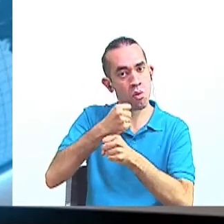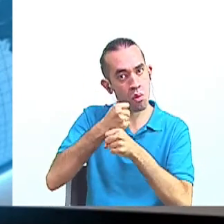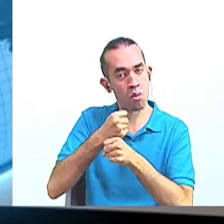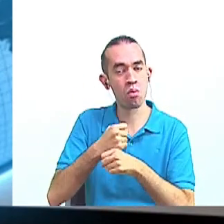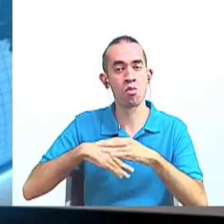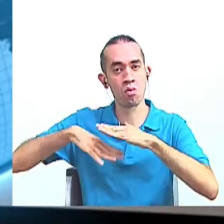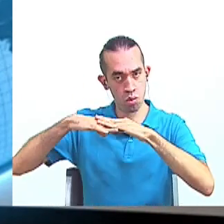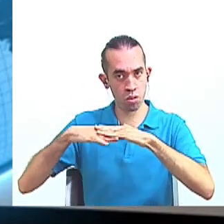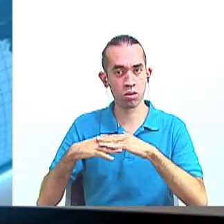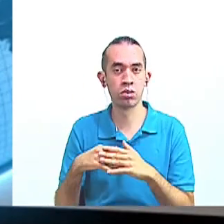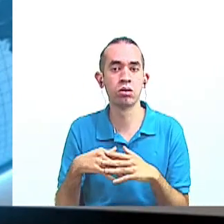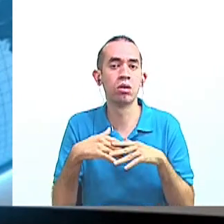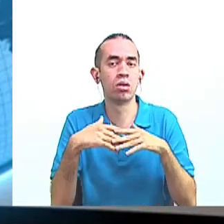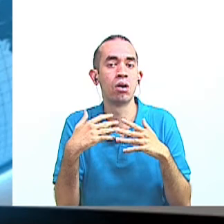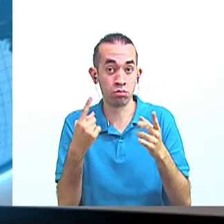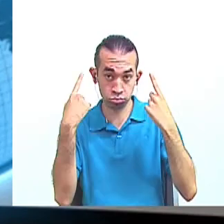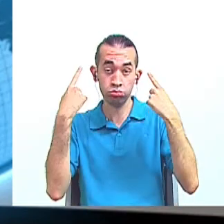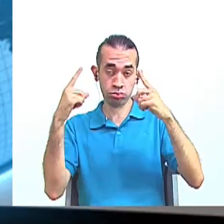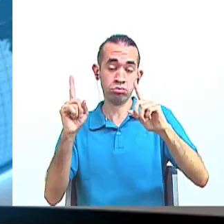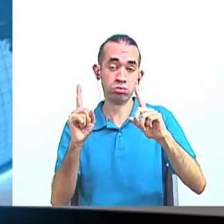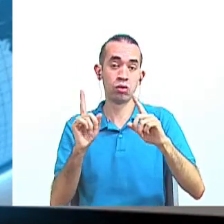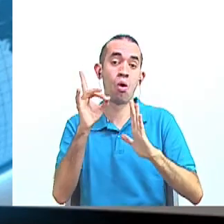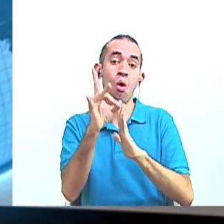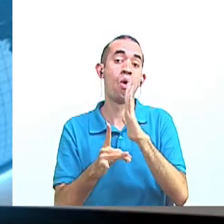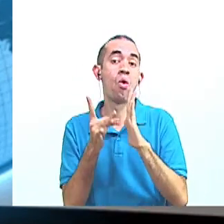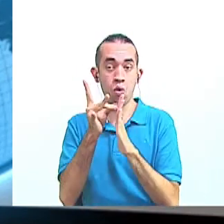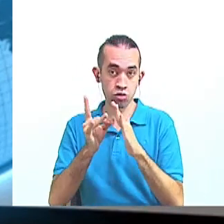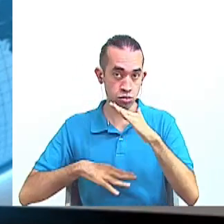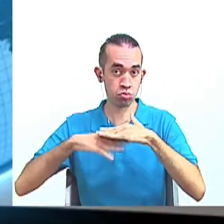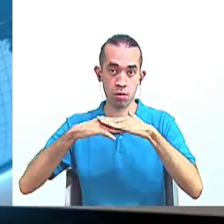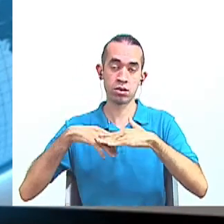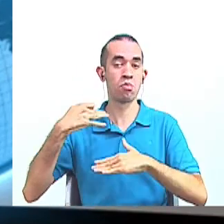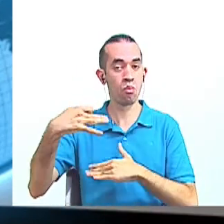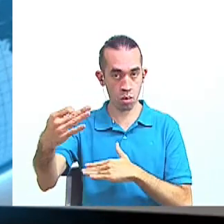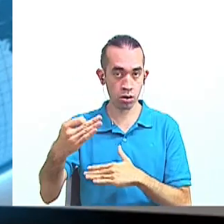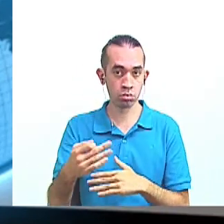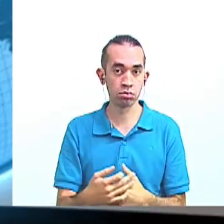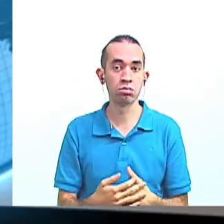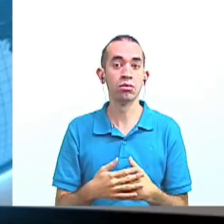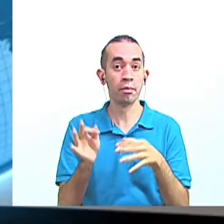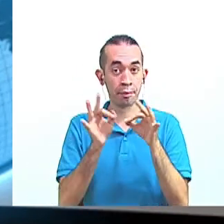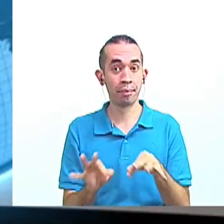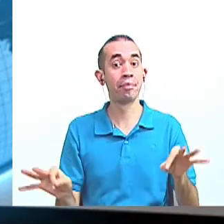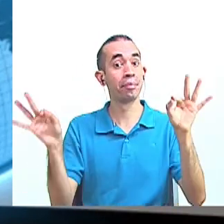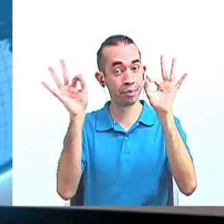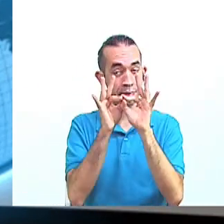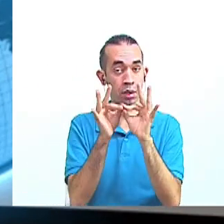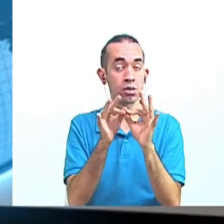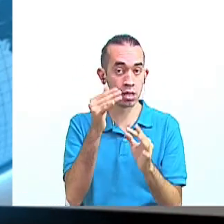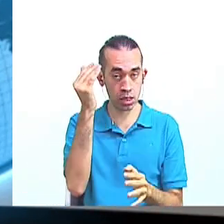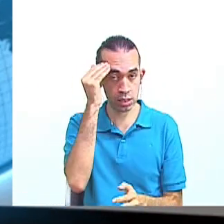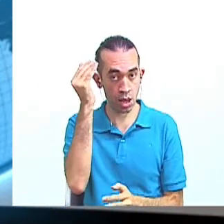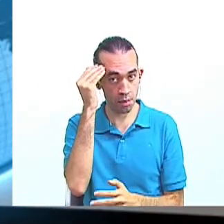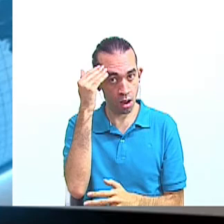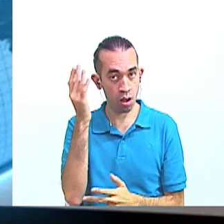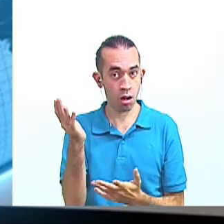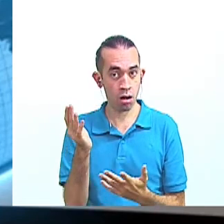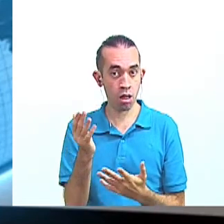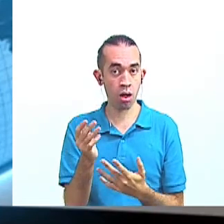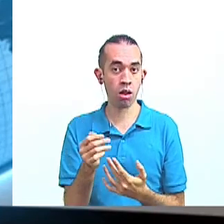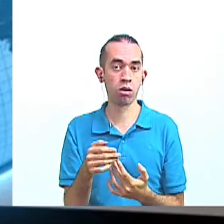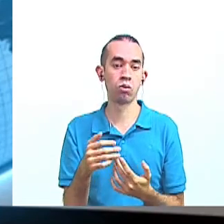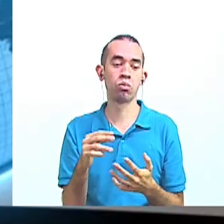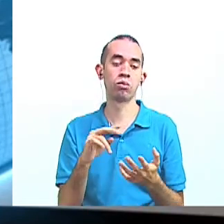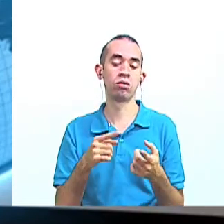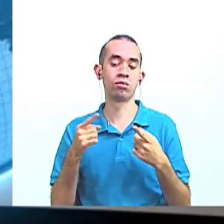Algo que se logra, la regulación de 8 horas diarias, algo que es importante de mencionar y un antecedente directo